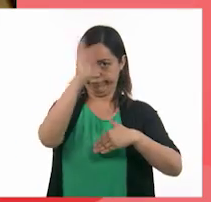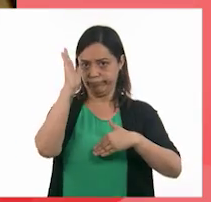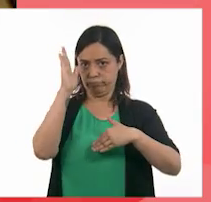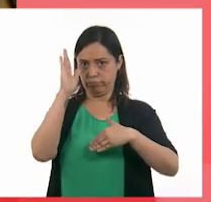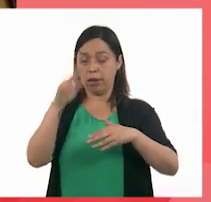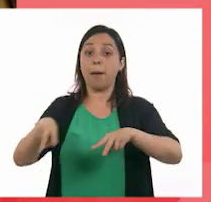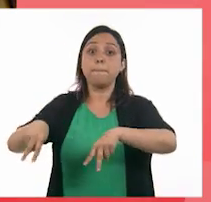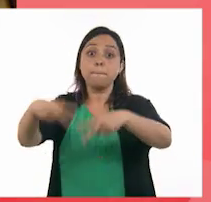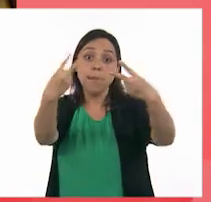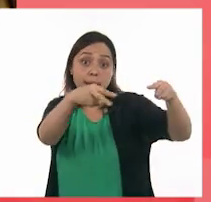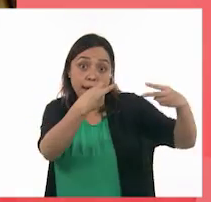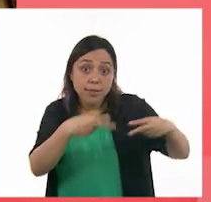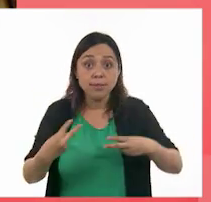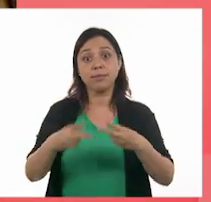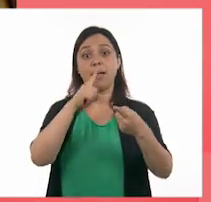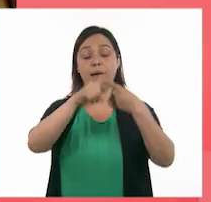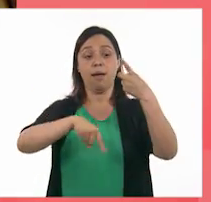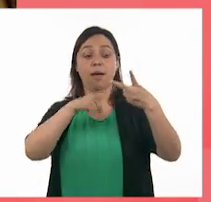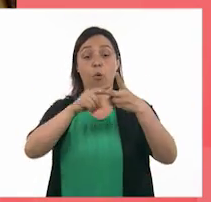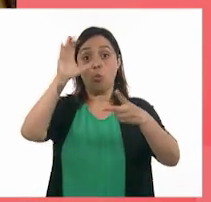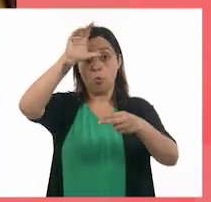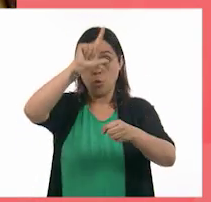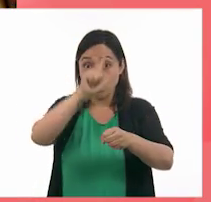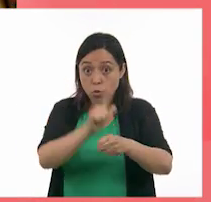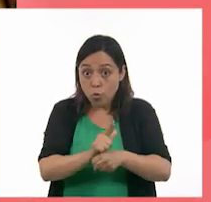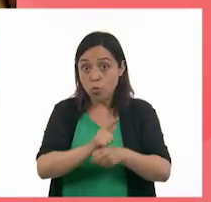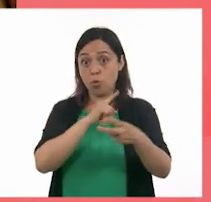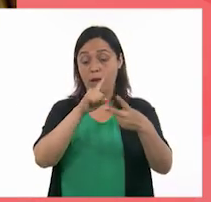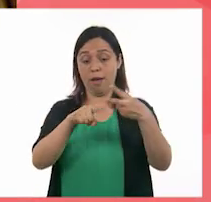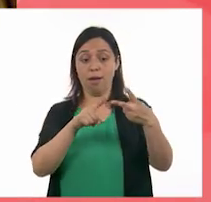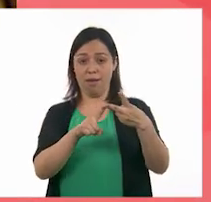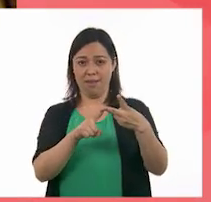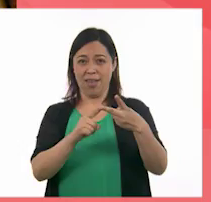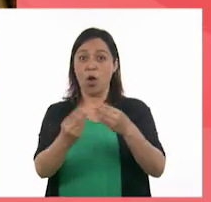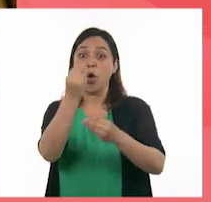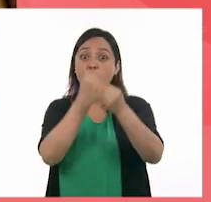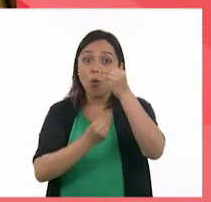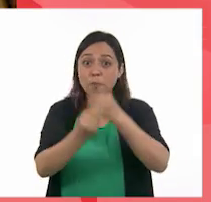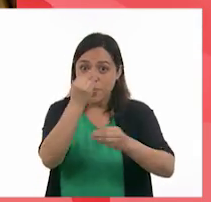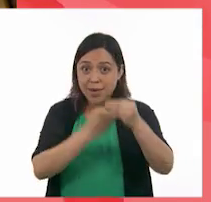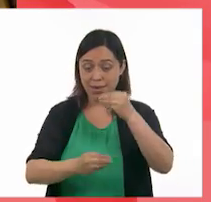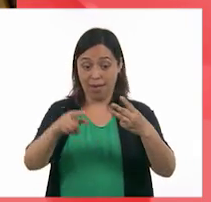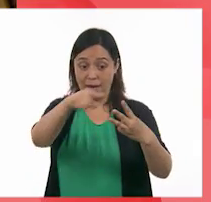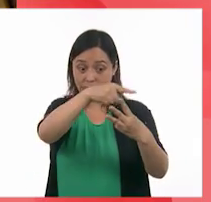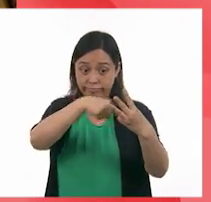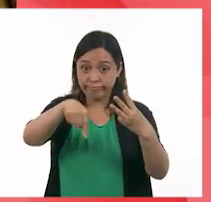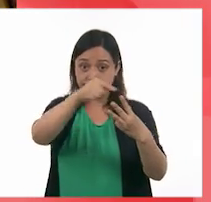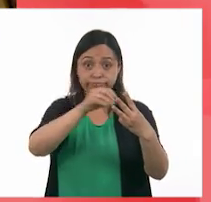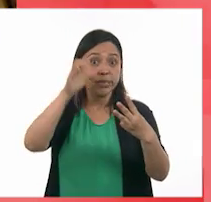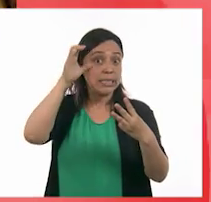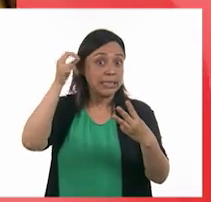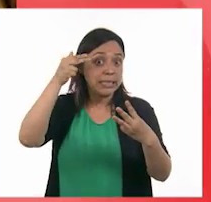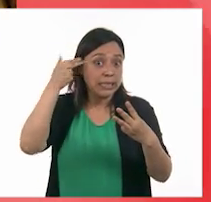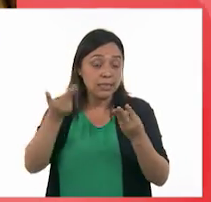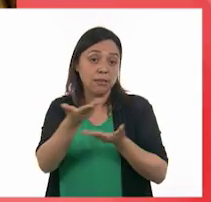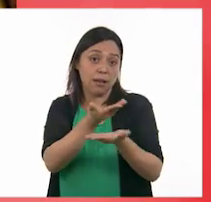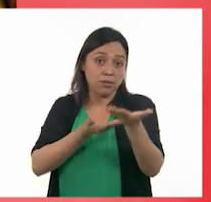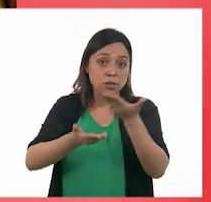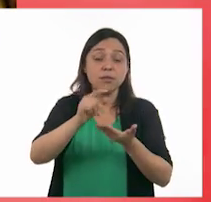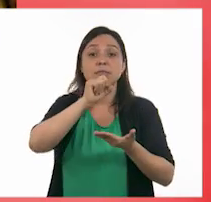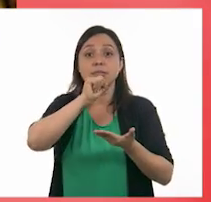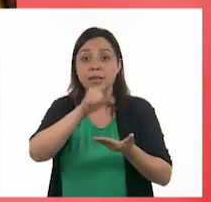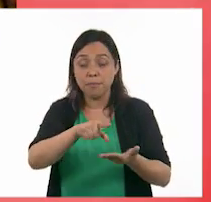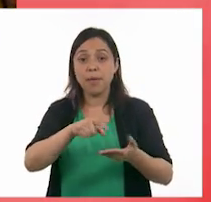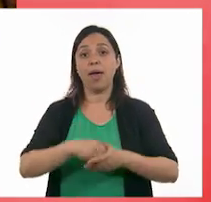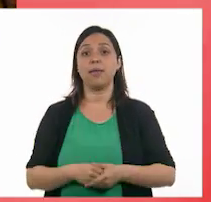comunidad china, se habla de la cultura de la comunidad china, se habla de la gastronomía, de los servicios también,